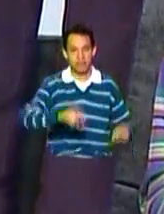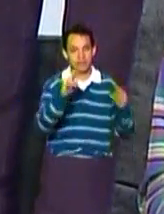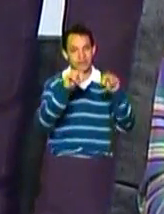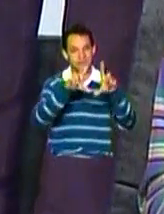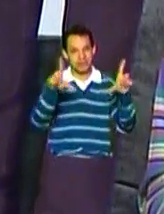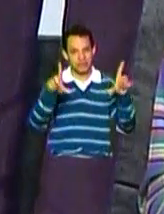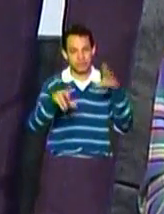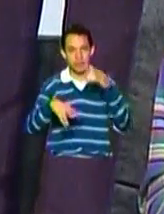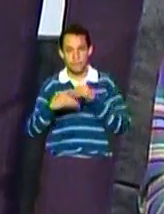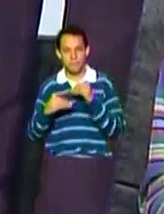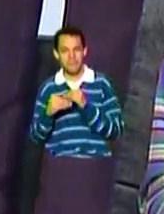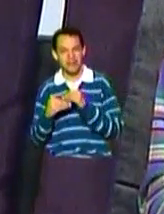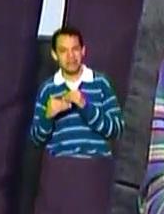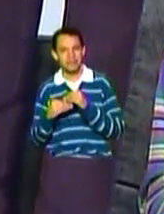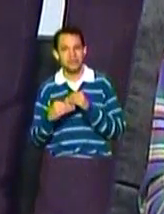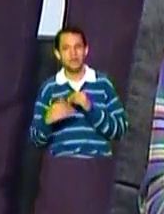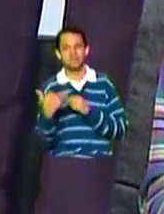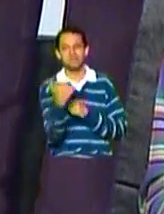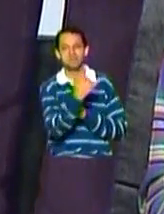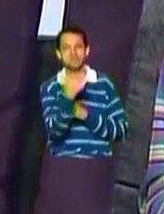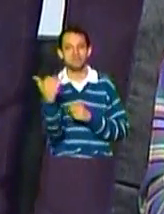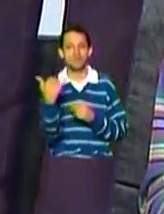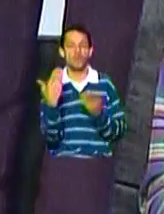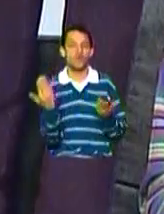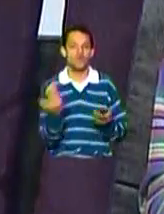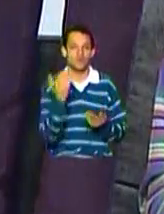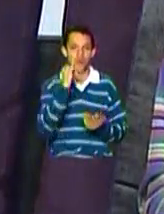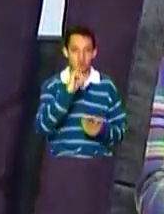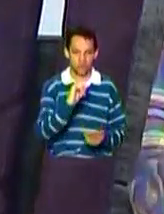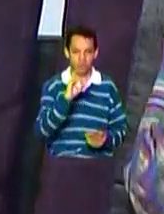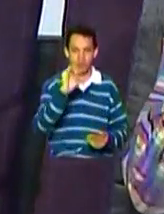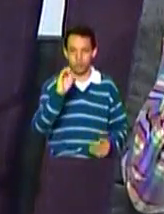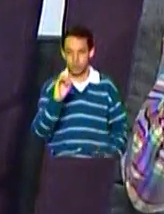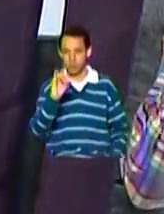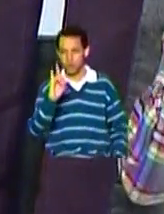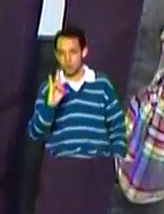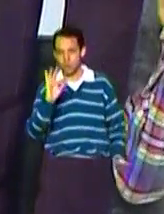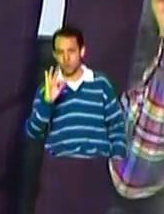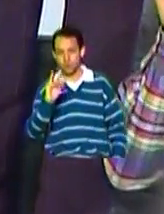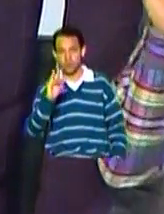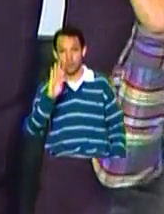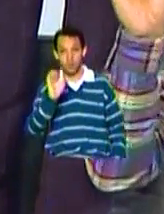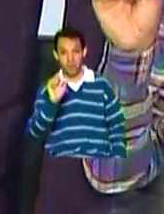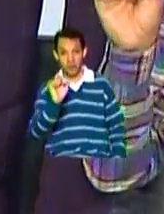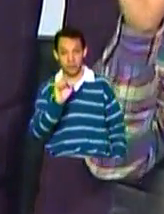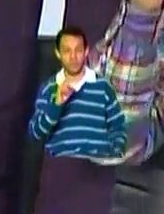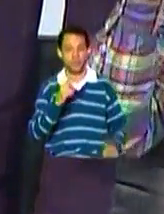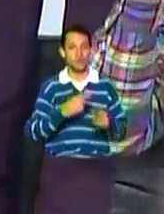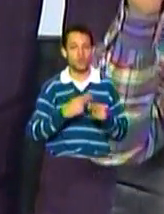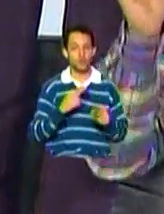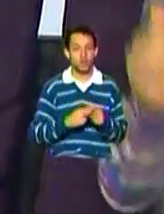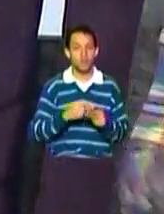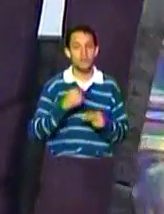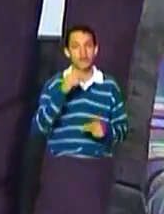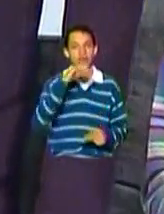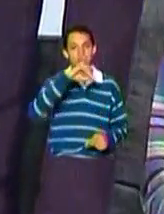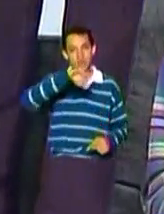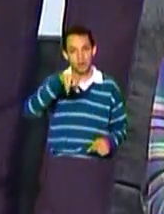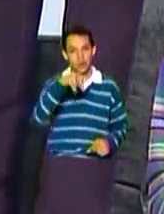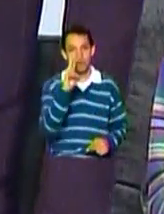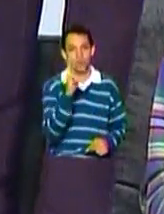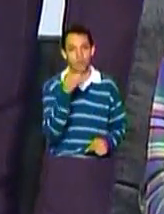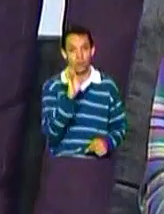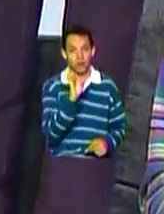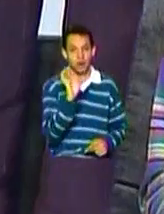de estos programas también están grabados en YouTube. Ustedes pueden buscar en YouTube Jorge Enrique Rojas y ahí encontrarán